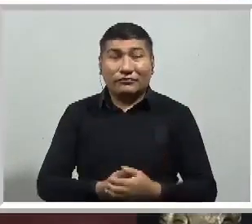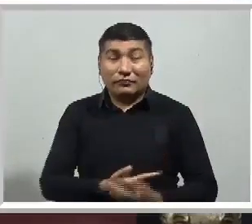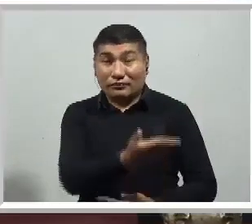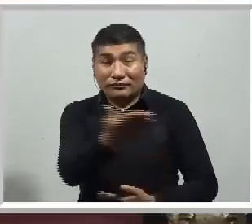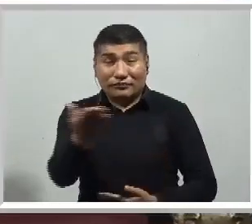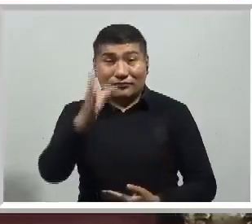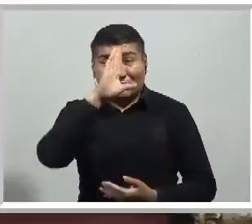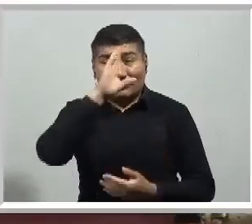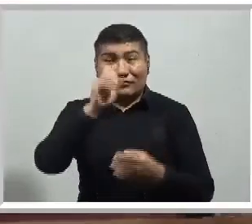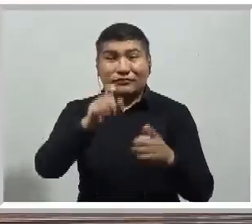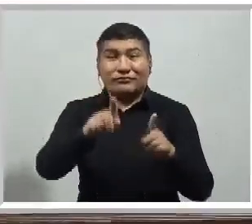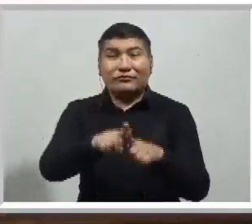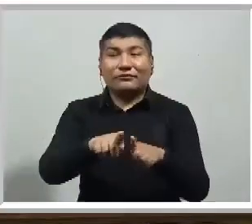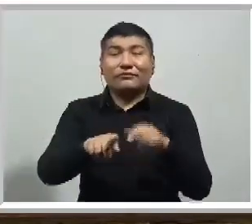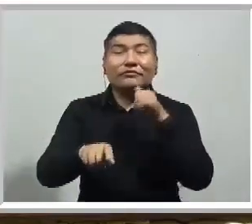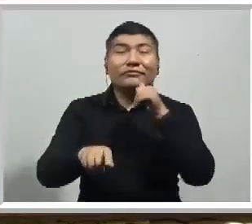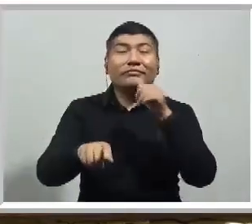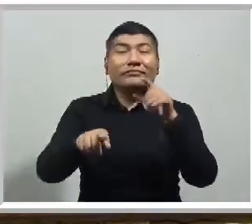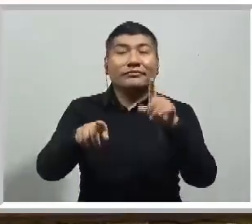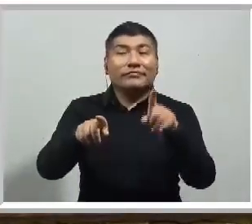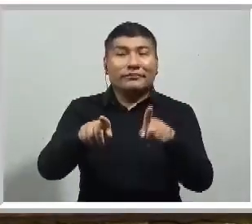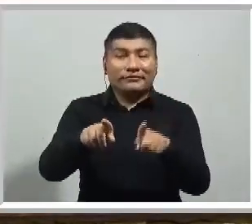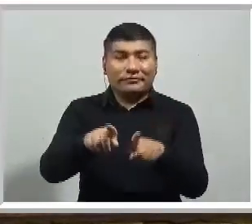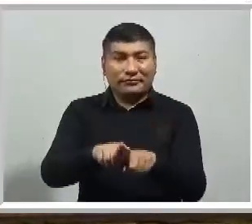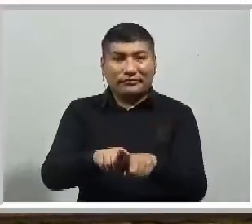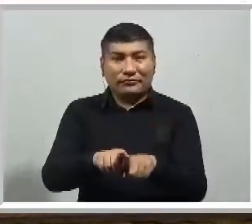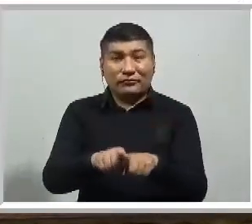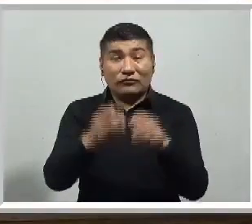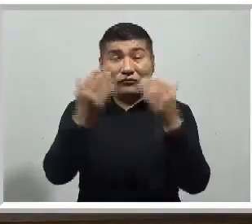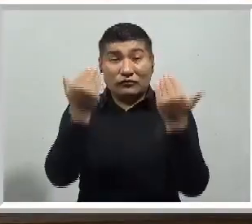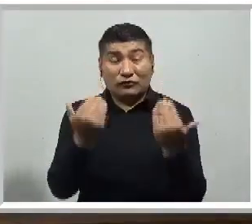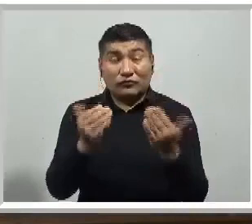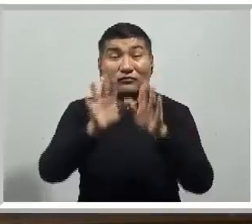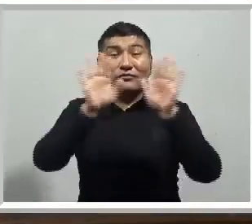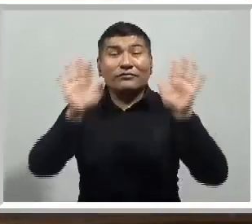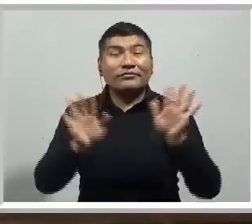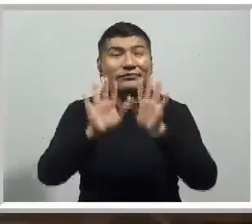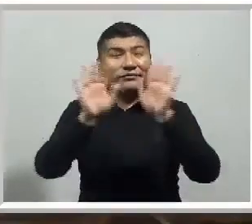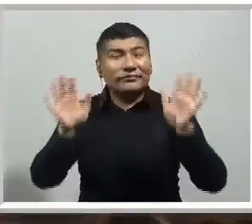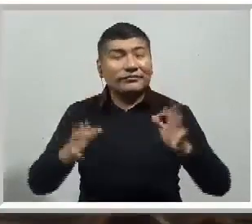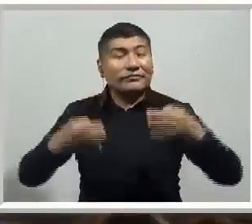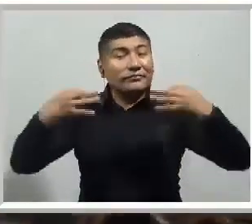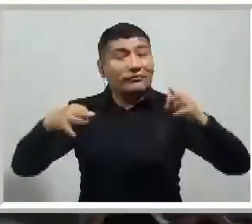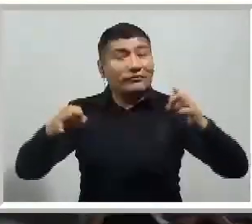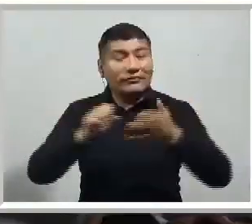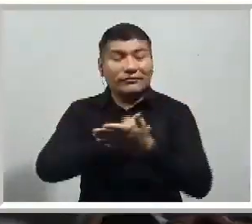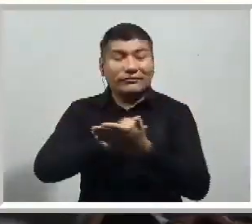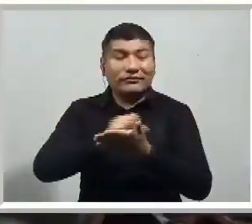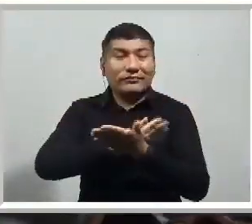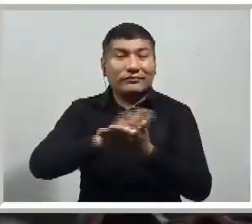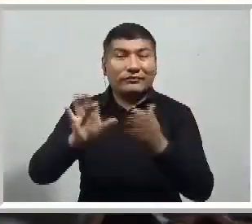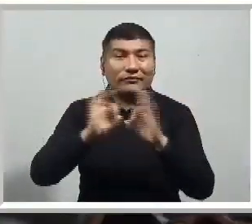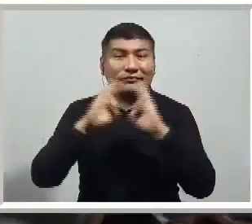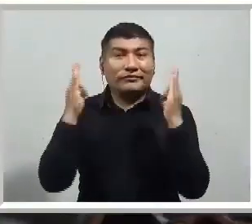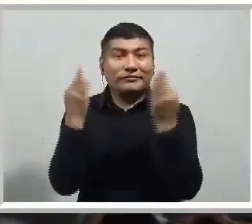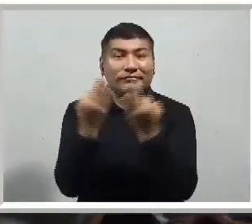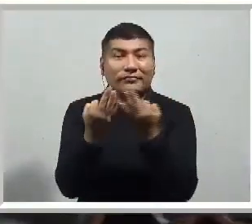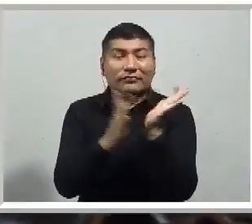Queridos hermanos y hermanas, hoy domingo celebramos la fiesta de Sagrada Familia de